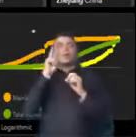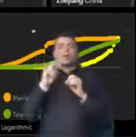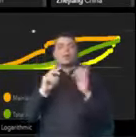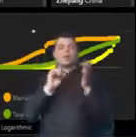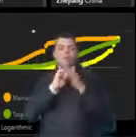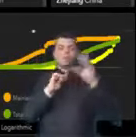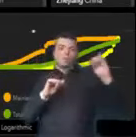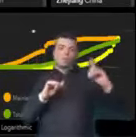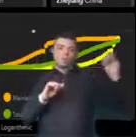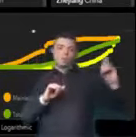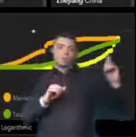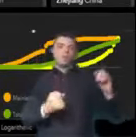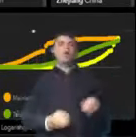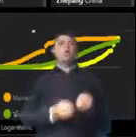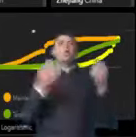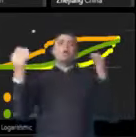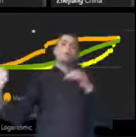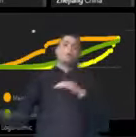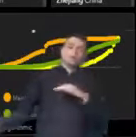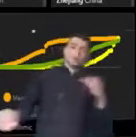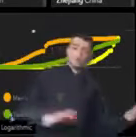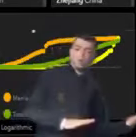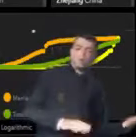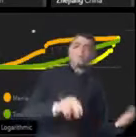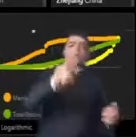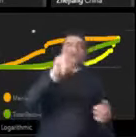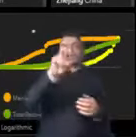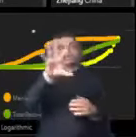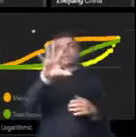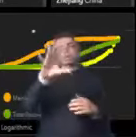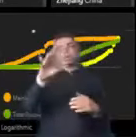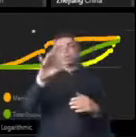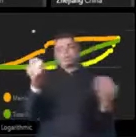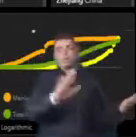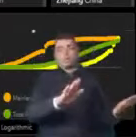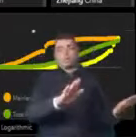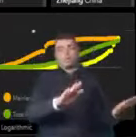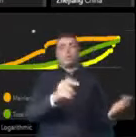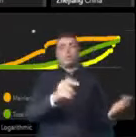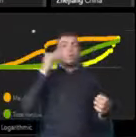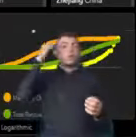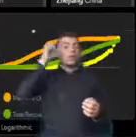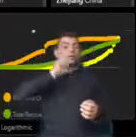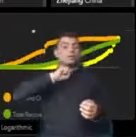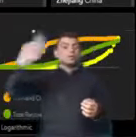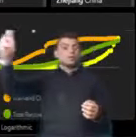muertes, 75 muertes. En Corea del Sur la tasa de mortalidad es menor del 1%,